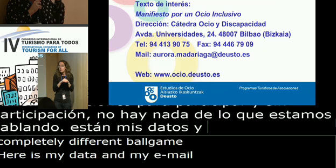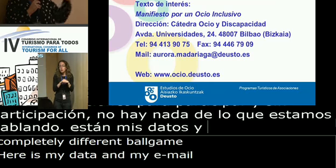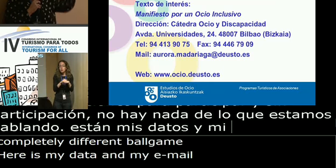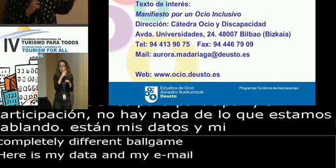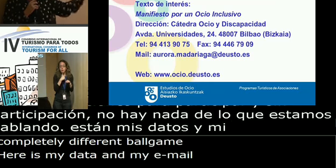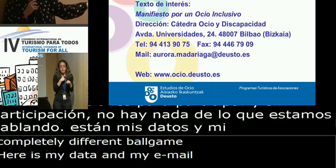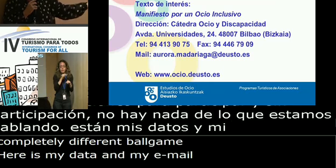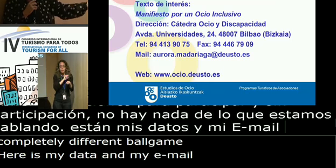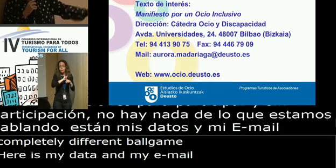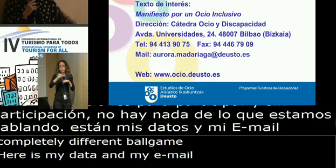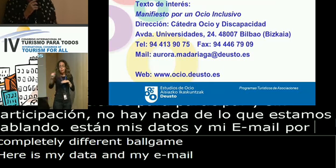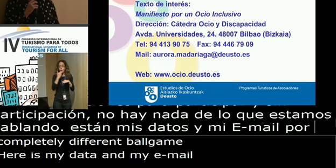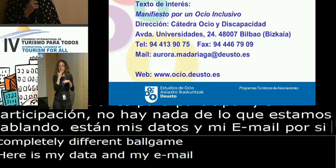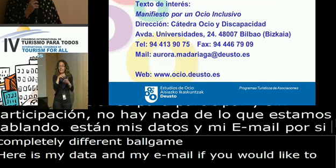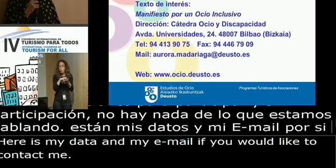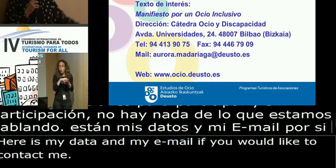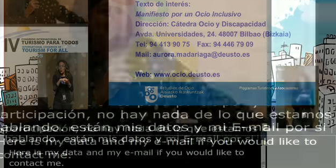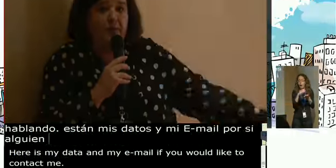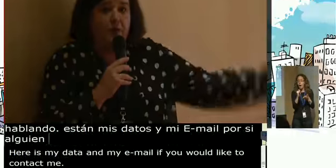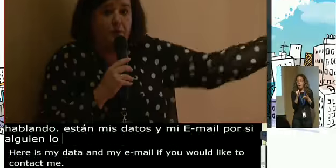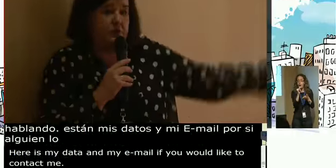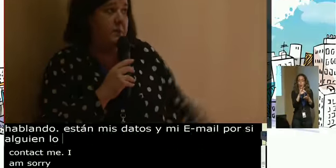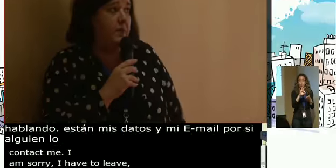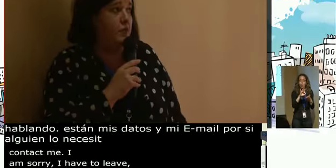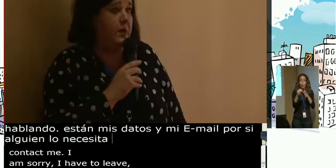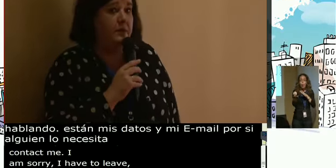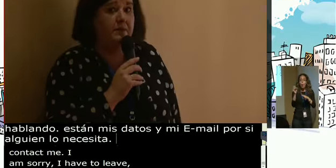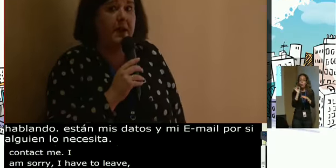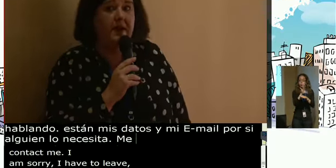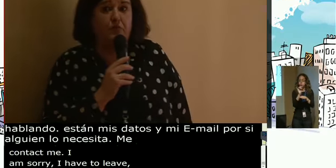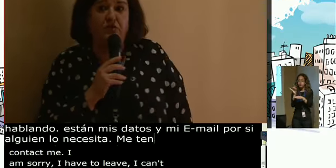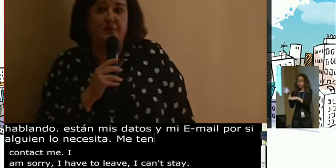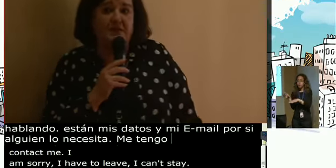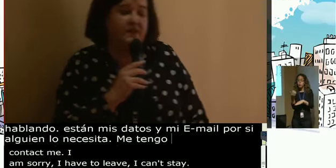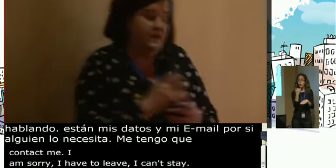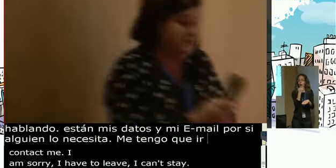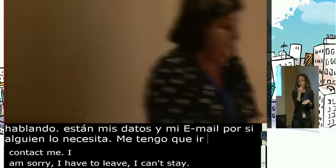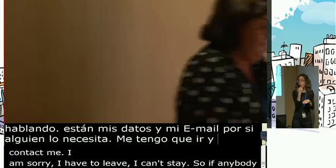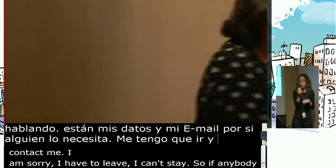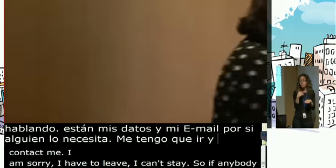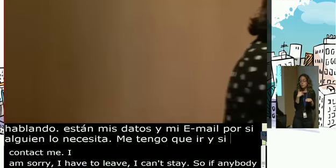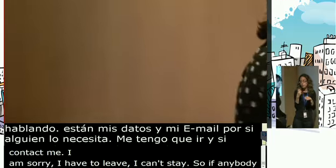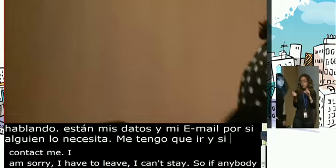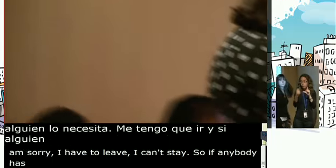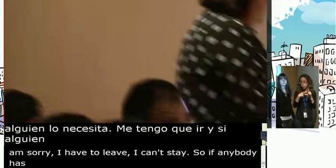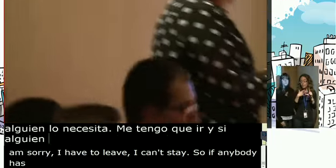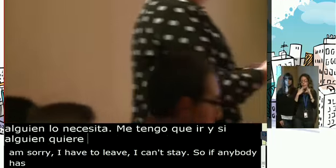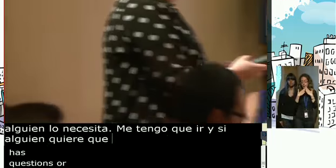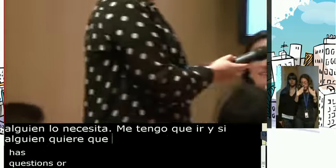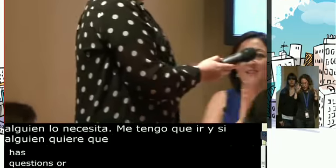entonces, si alguien tiene alguna duda o quiere que le mande algo, pues que me mande un mail. Vale, muchísimas gracias.